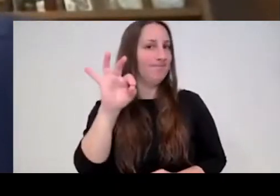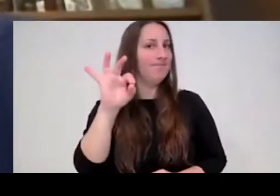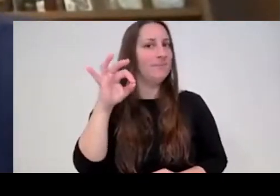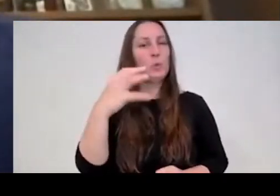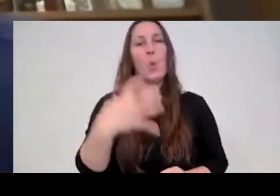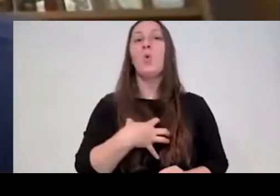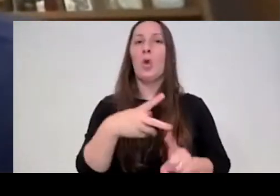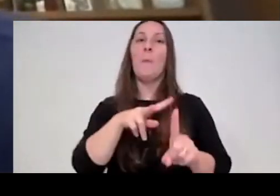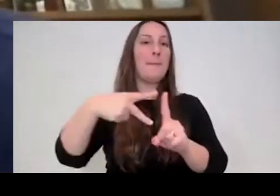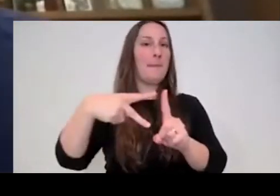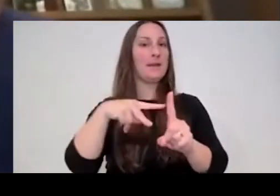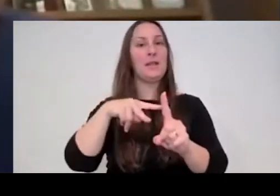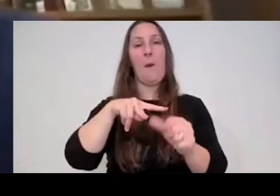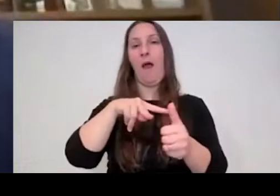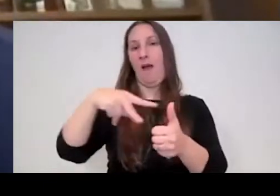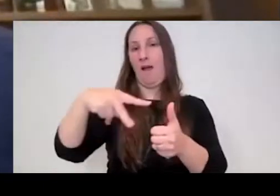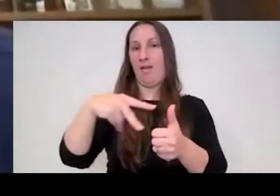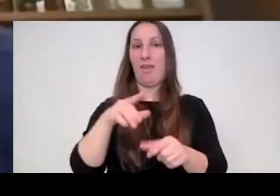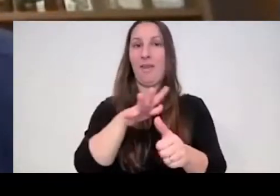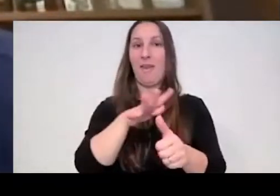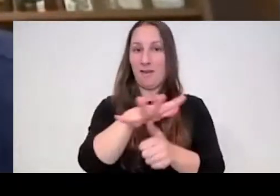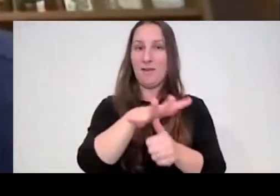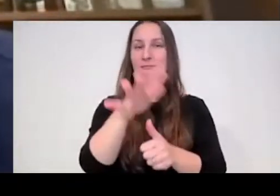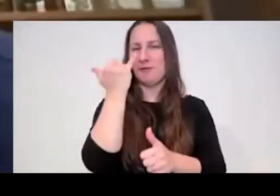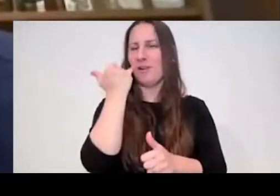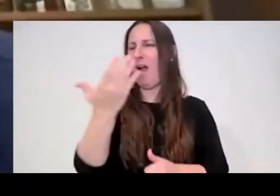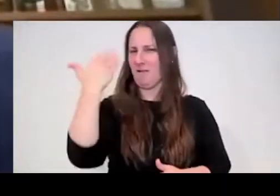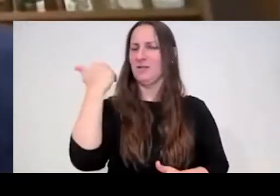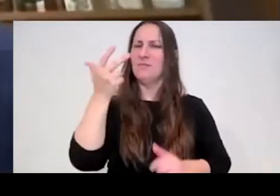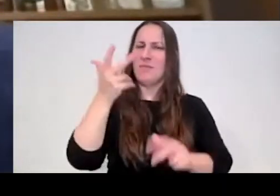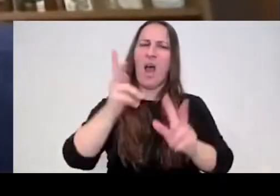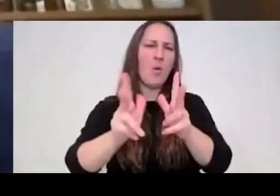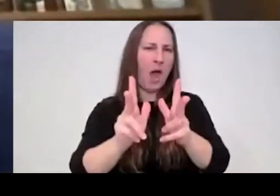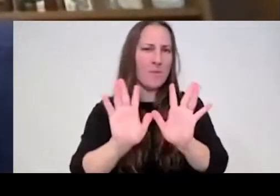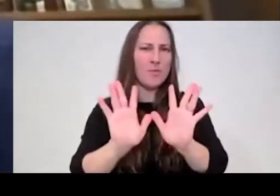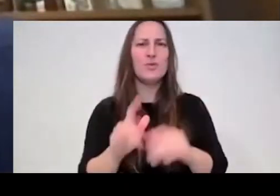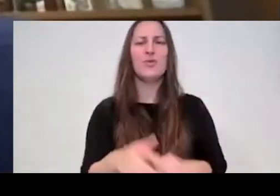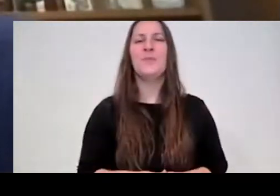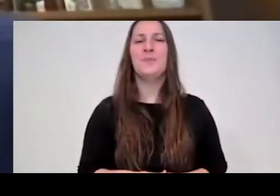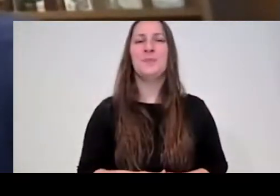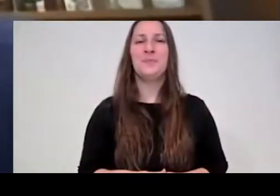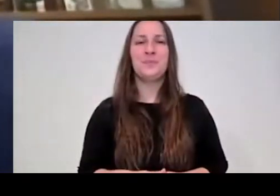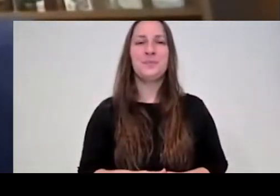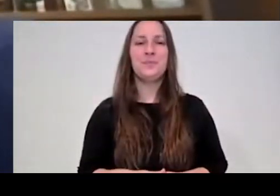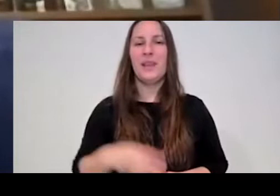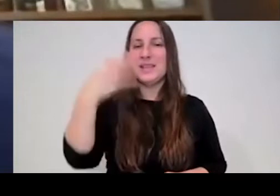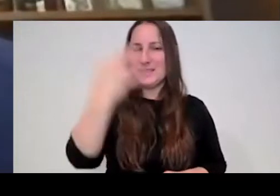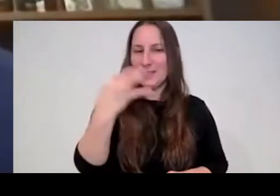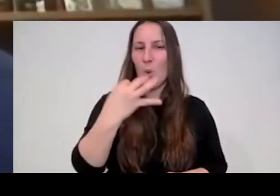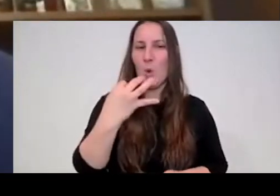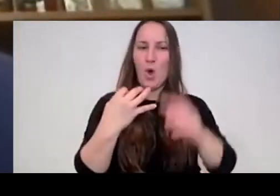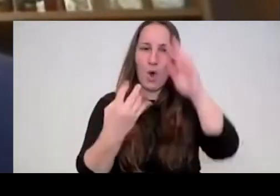de género y ya hemos hecho algunas referencias y seguramente vamos a volver a